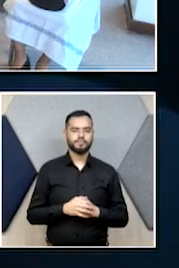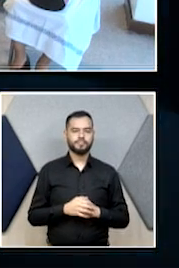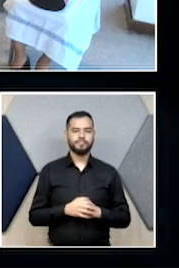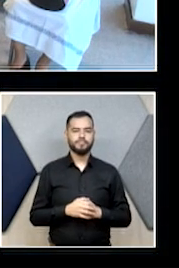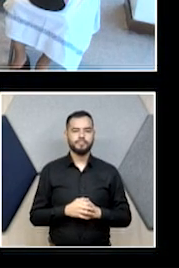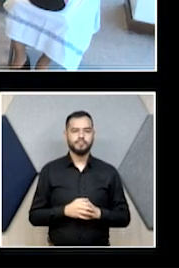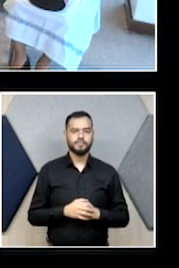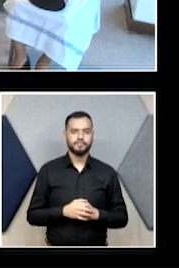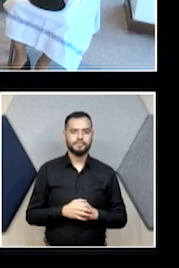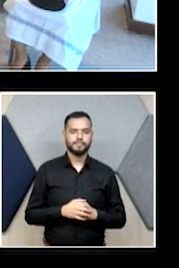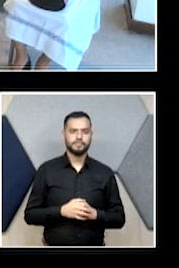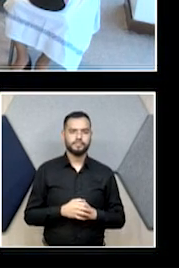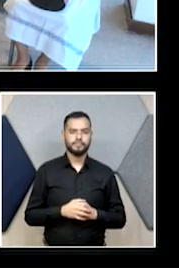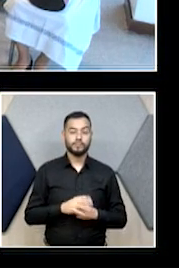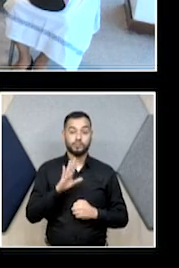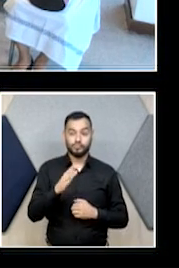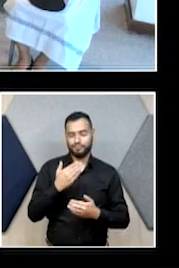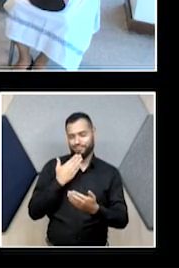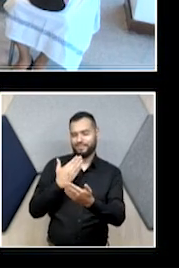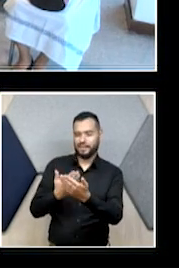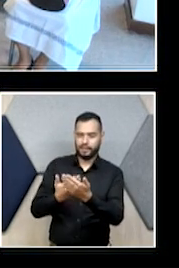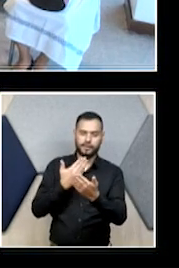con los agradecimientos.